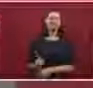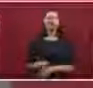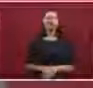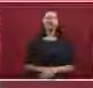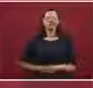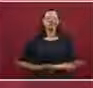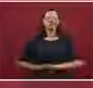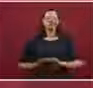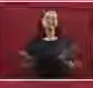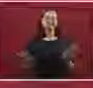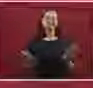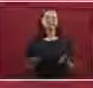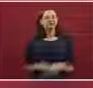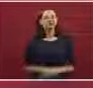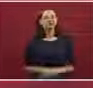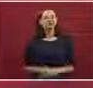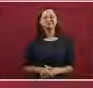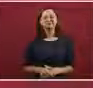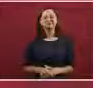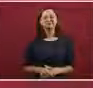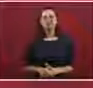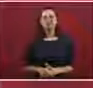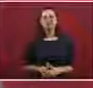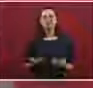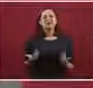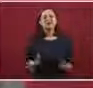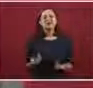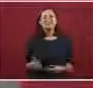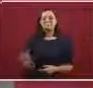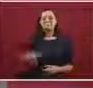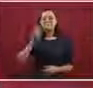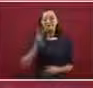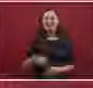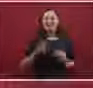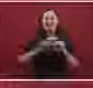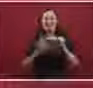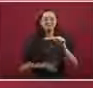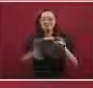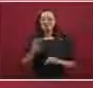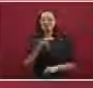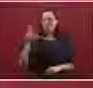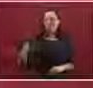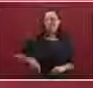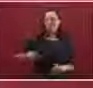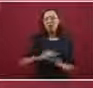Tenemos que establecer un auténtico Estado de Derecho,